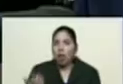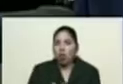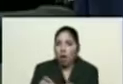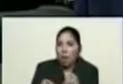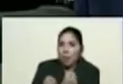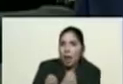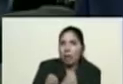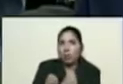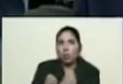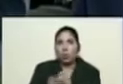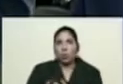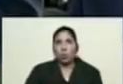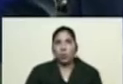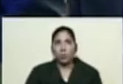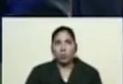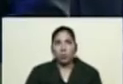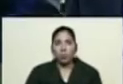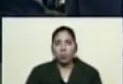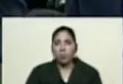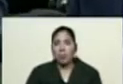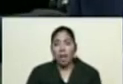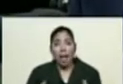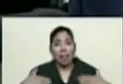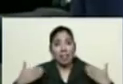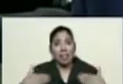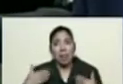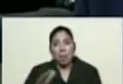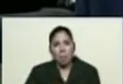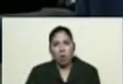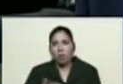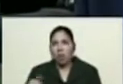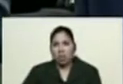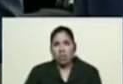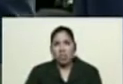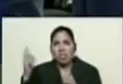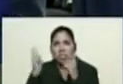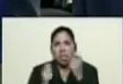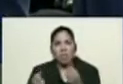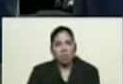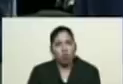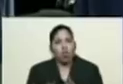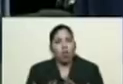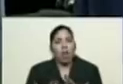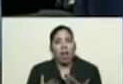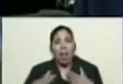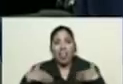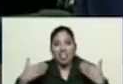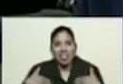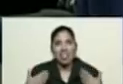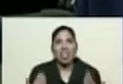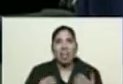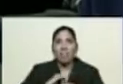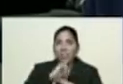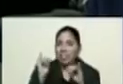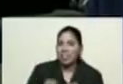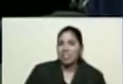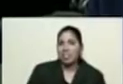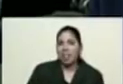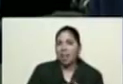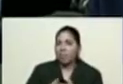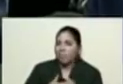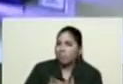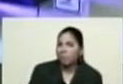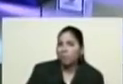abrazo, con un salto de alegría, porque Chávez lo que nos trajo fue alegría, fue felicidad, lo que nos trajo fue